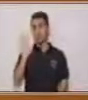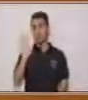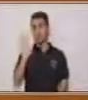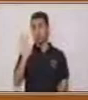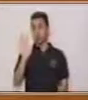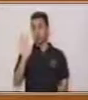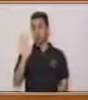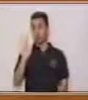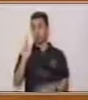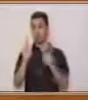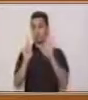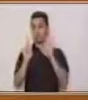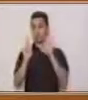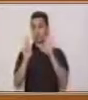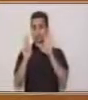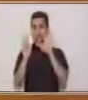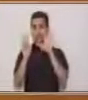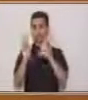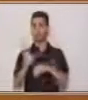54,